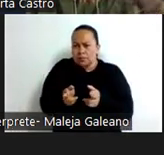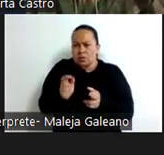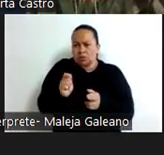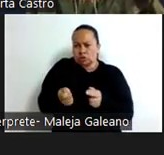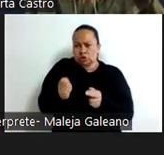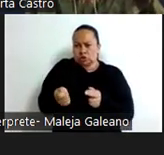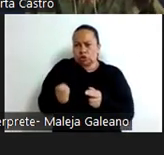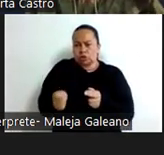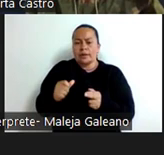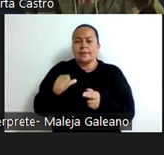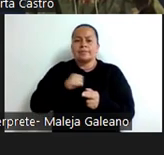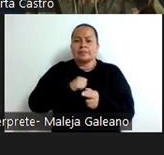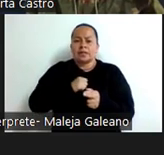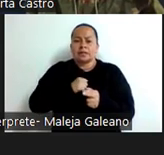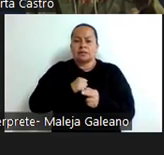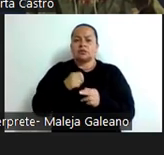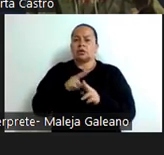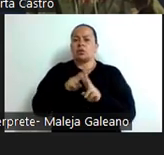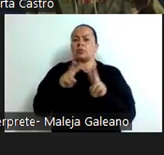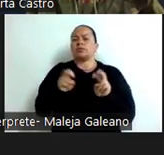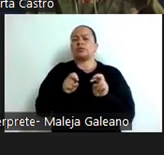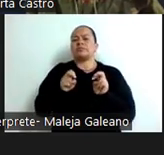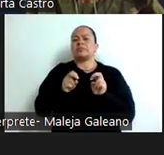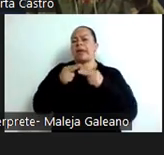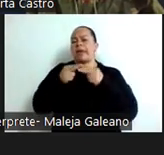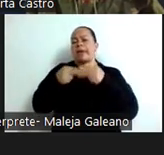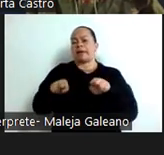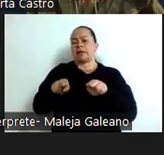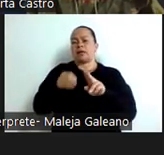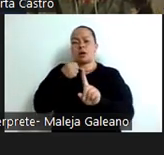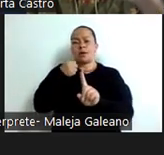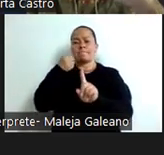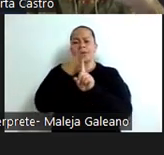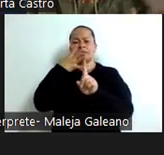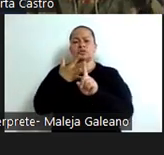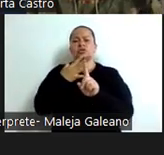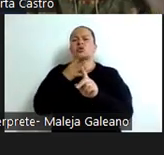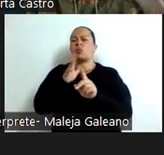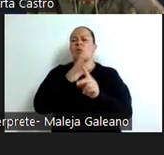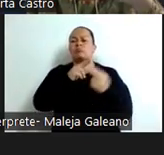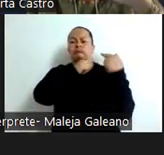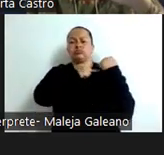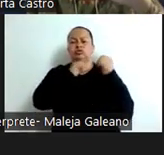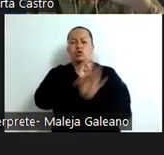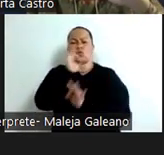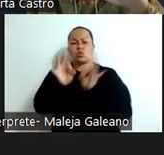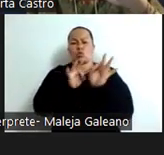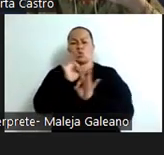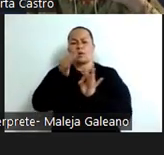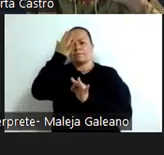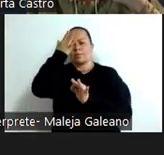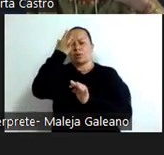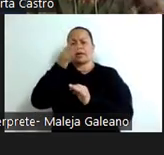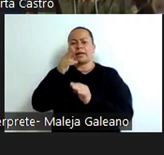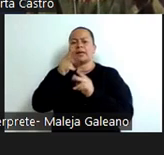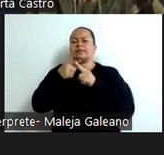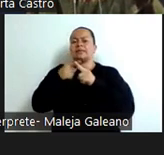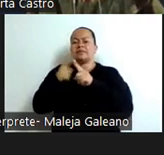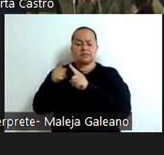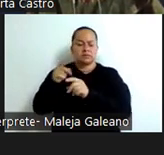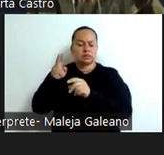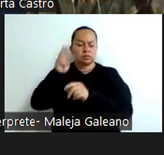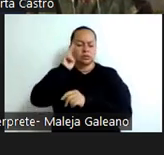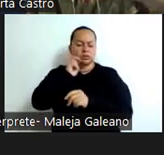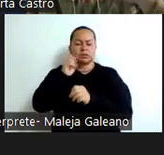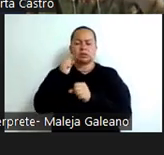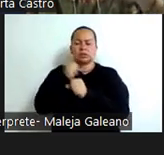digamos habla del enfoque de género o de los impactos que tienen las labores de cuidado y por qué estamos hablando de visión sexual del trabajo sino que más